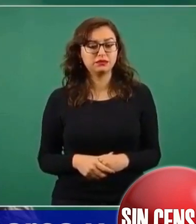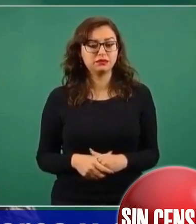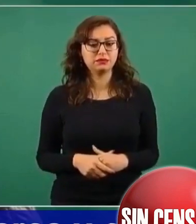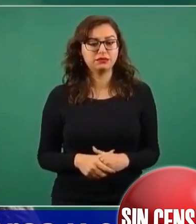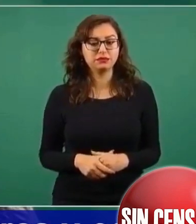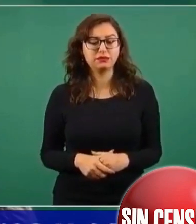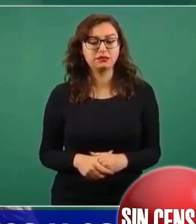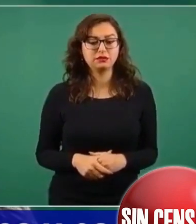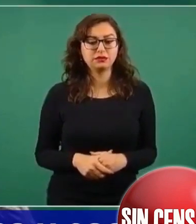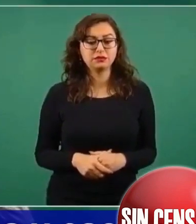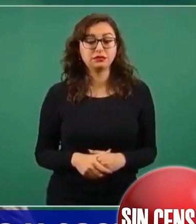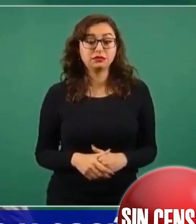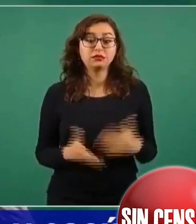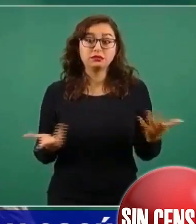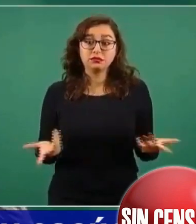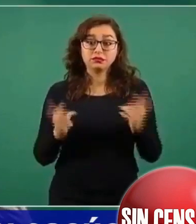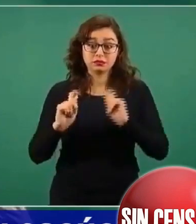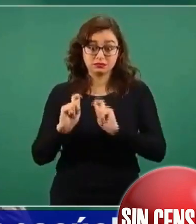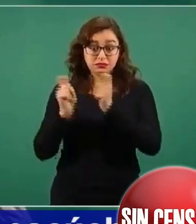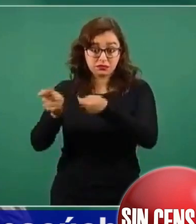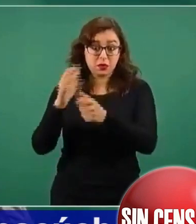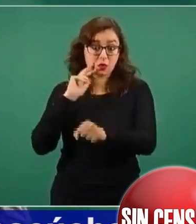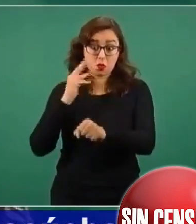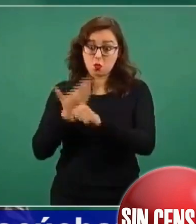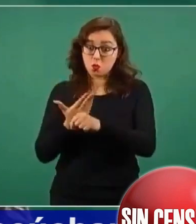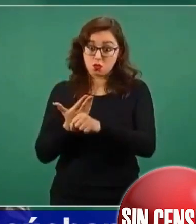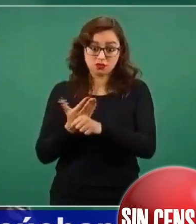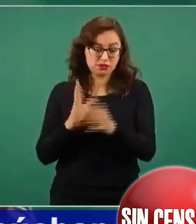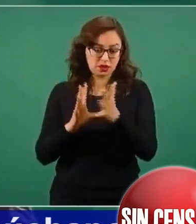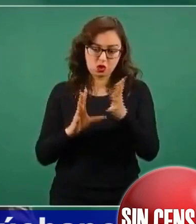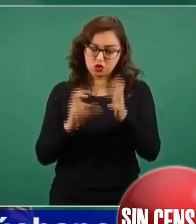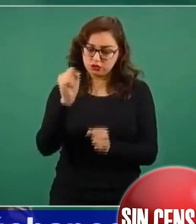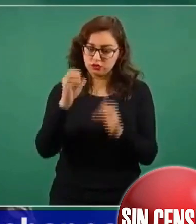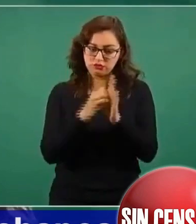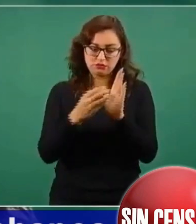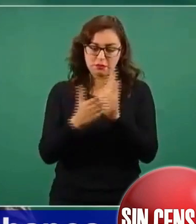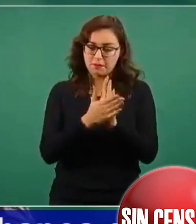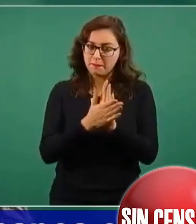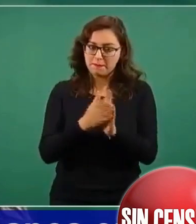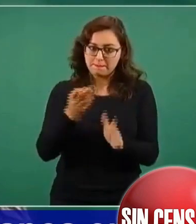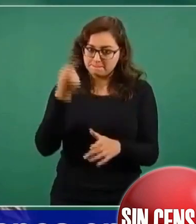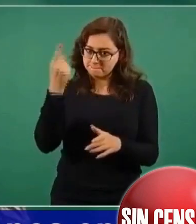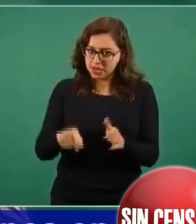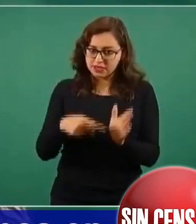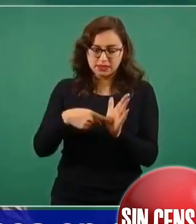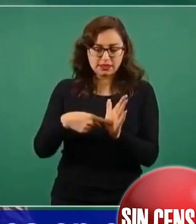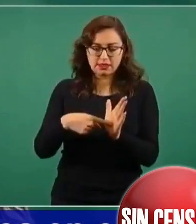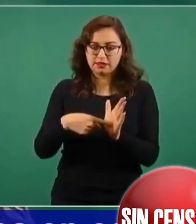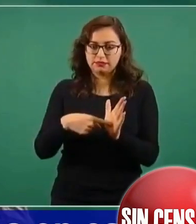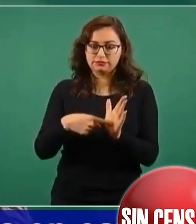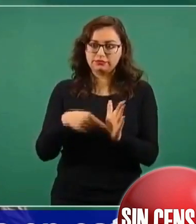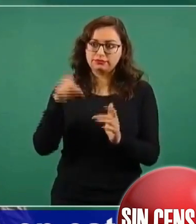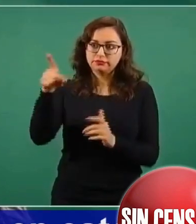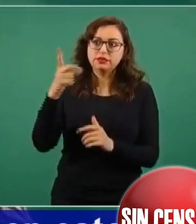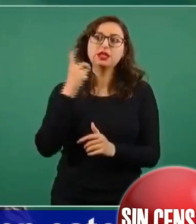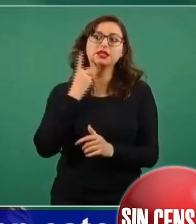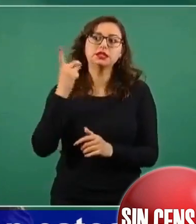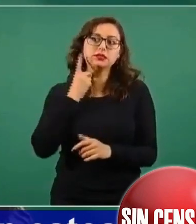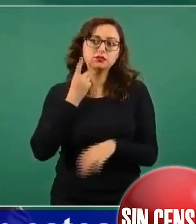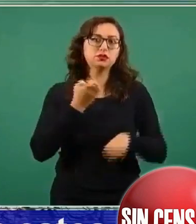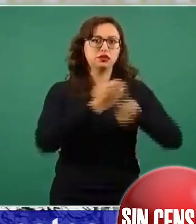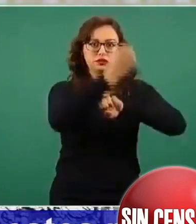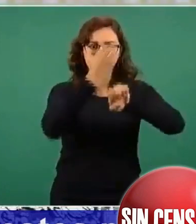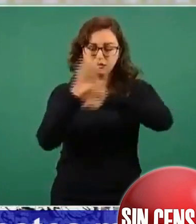Y más allá de esta competencia muy clara, constitucional y legal de los congresos